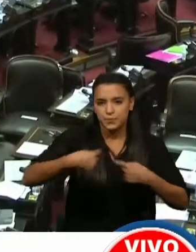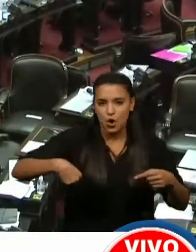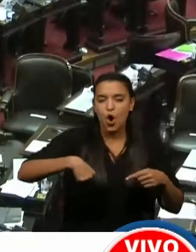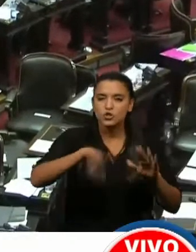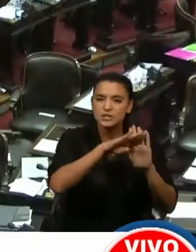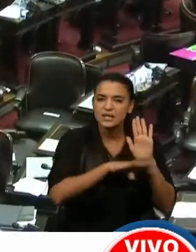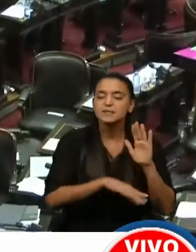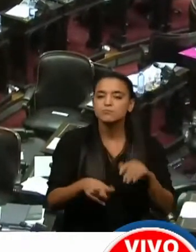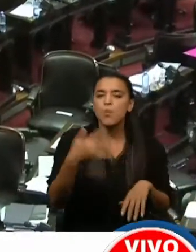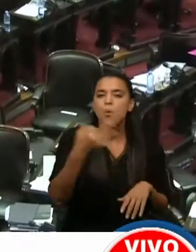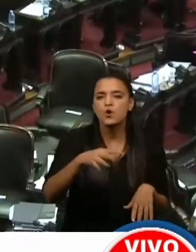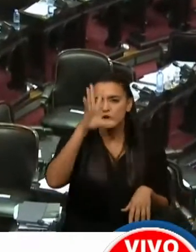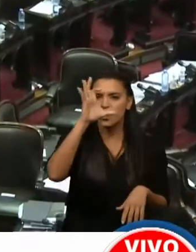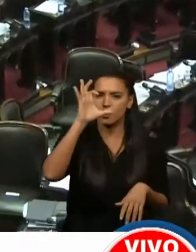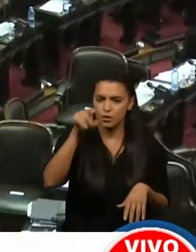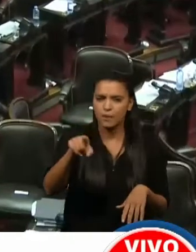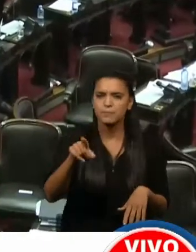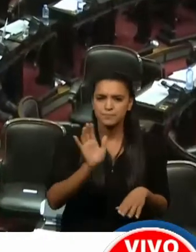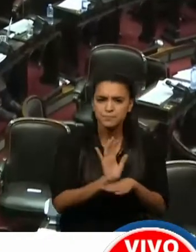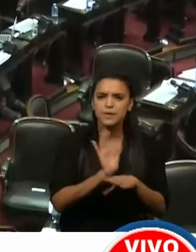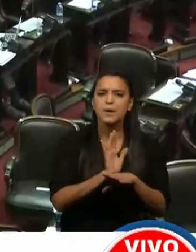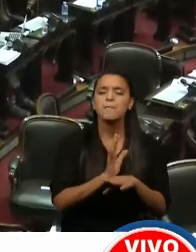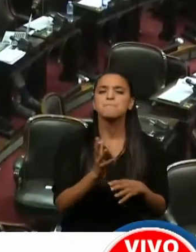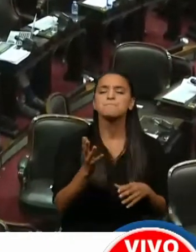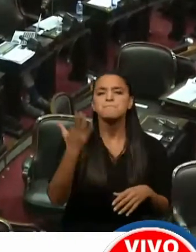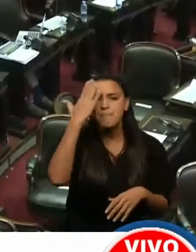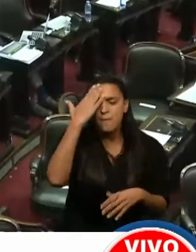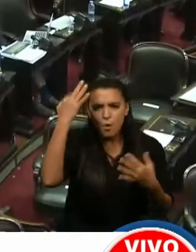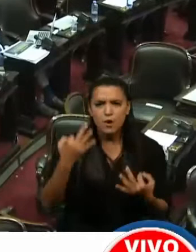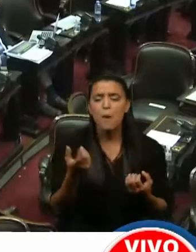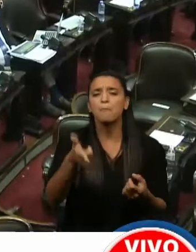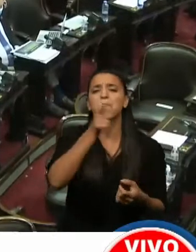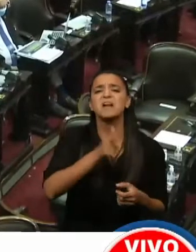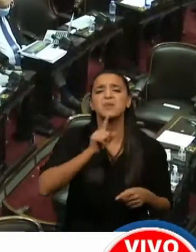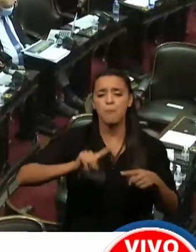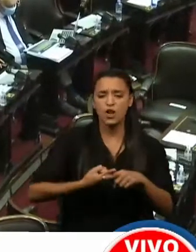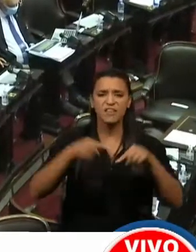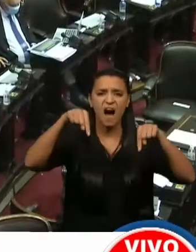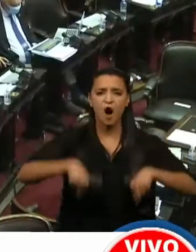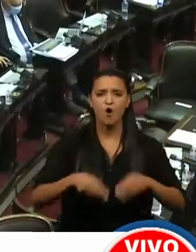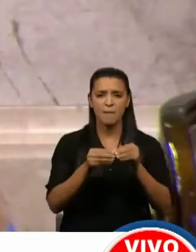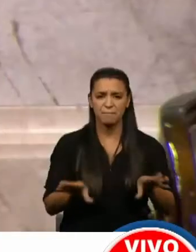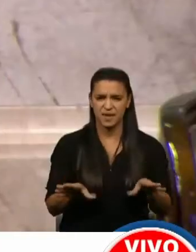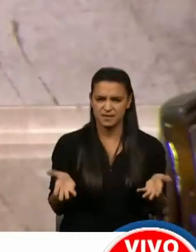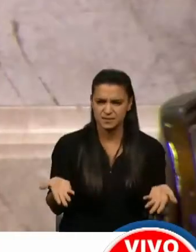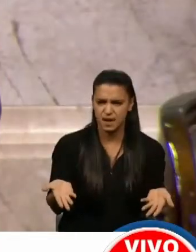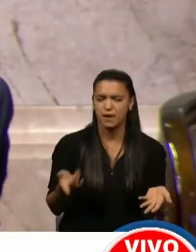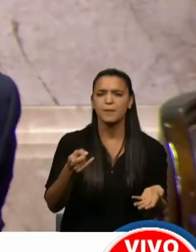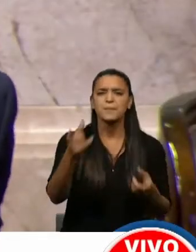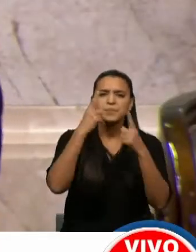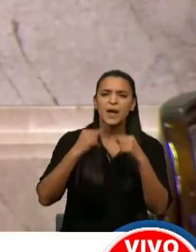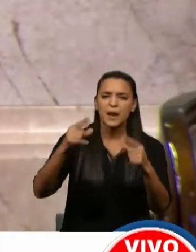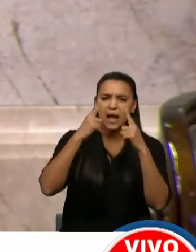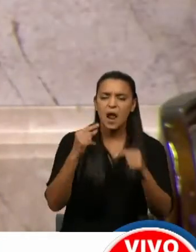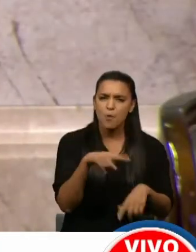bueno siempre recordar, es bueno apelar al ejercicio de memoria, porque si no parece que la política hubiera empezado ahora, que los reclamos